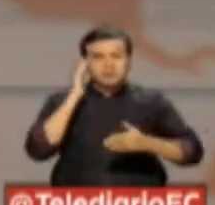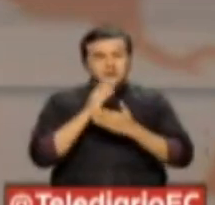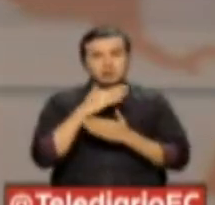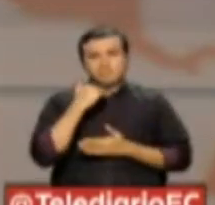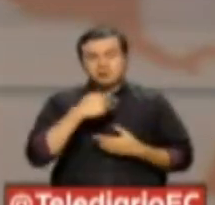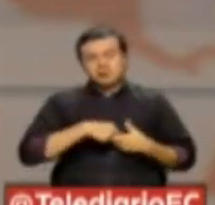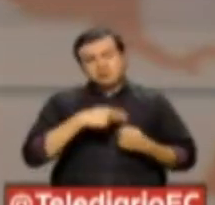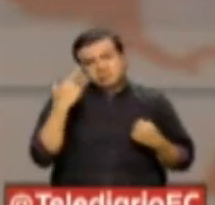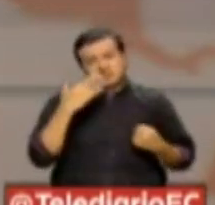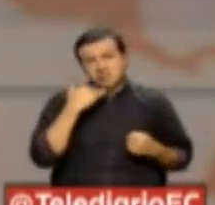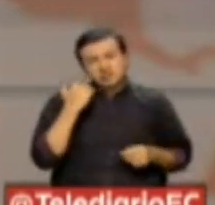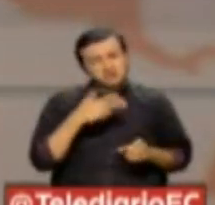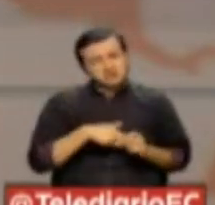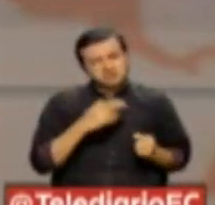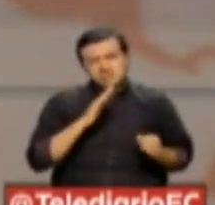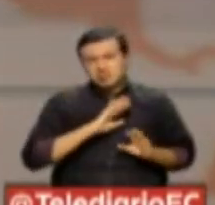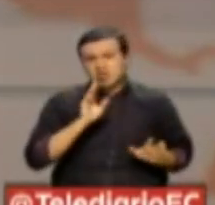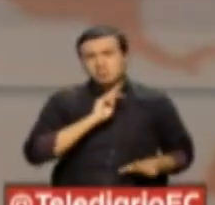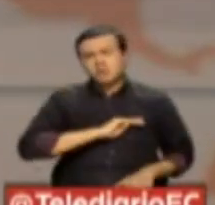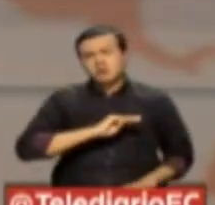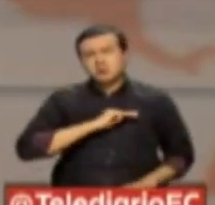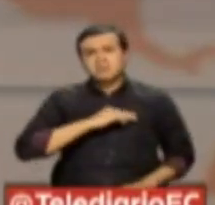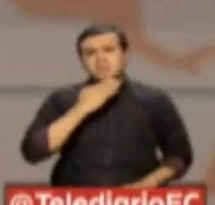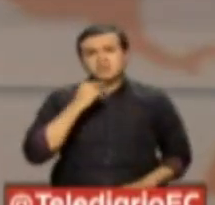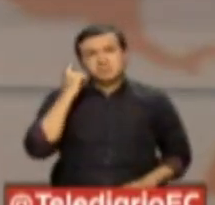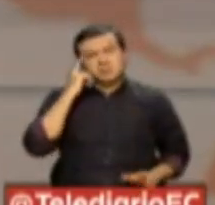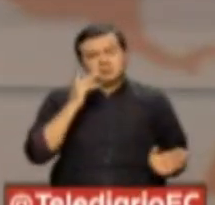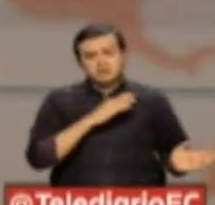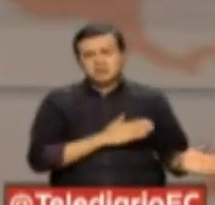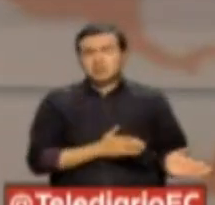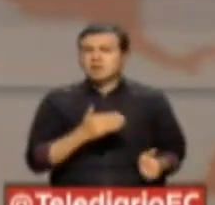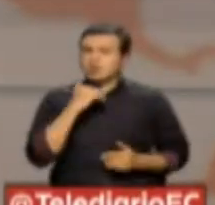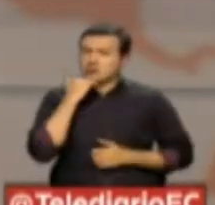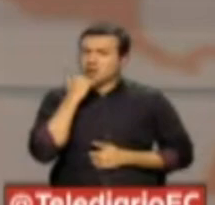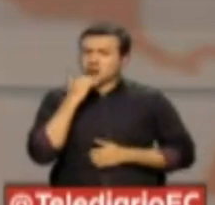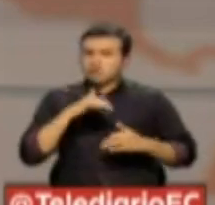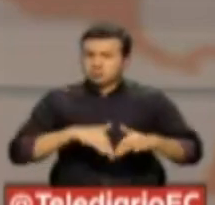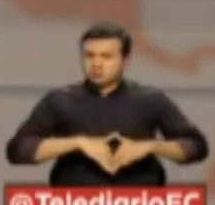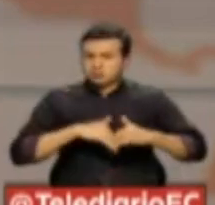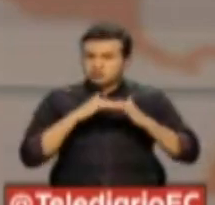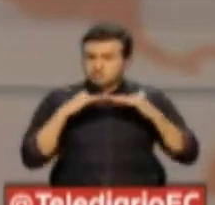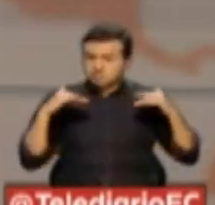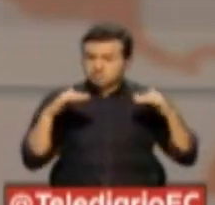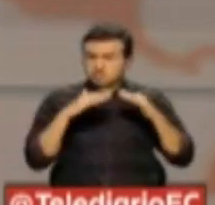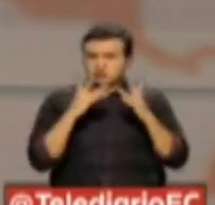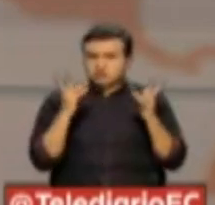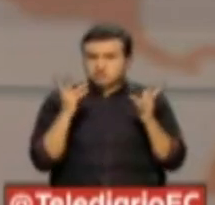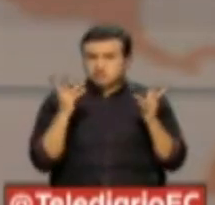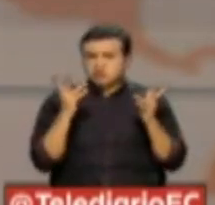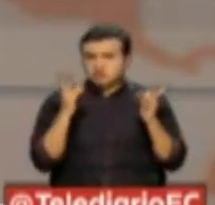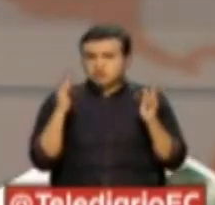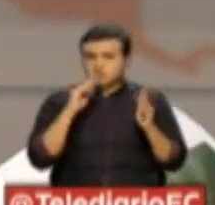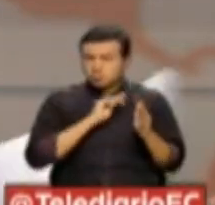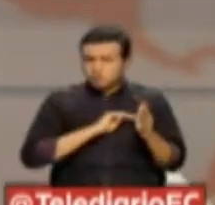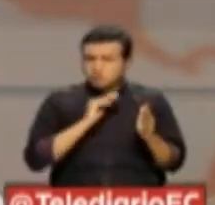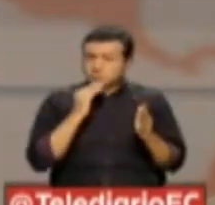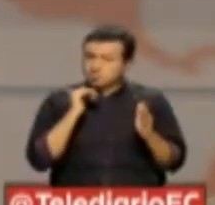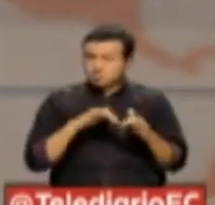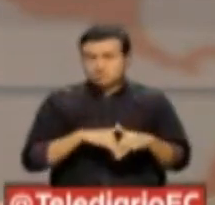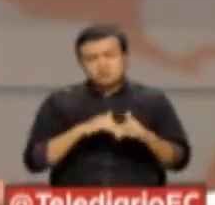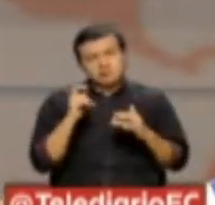un paso al costado de tal manera de que el municipio encuentre mecanismos para reactivar el aparato burocrático y